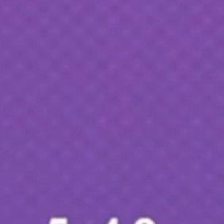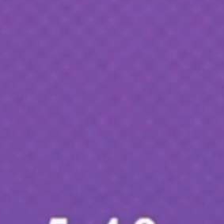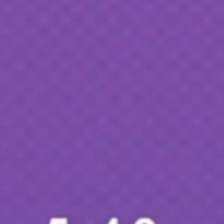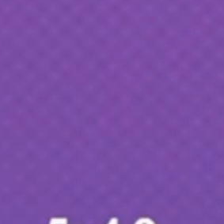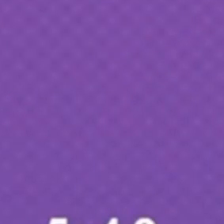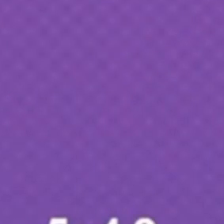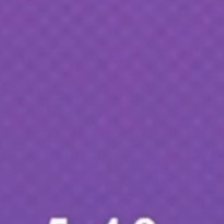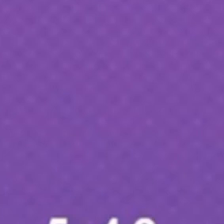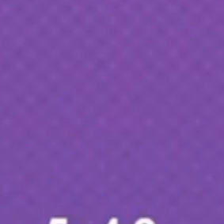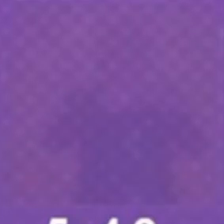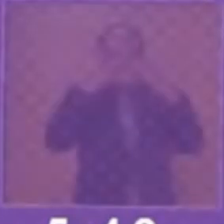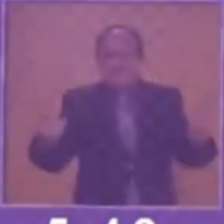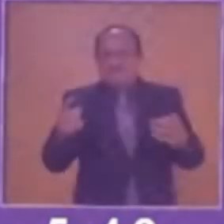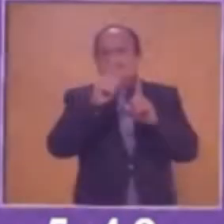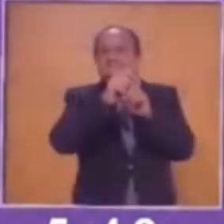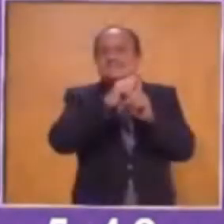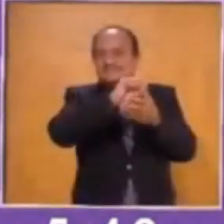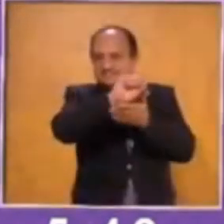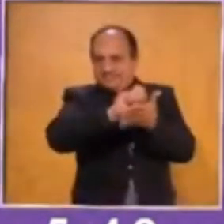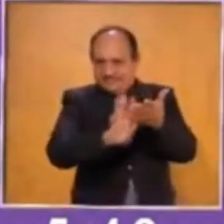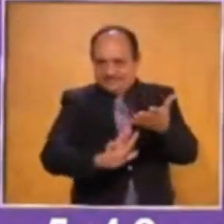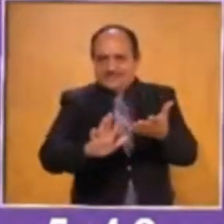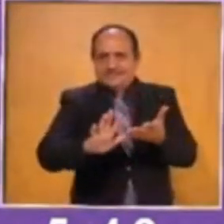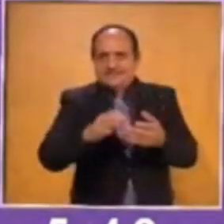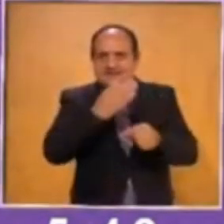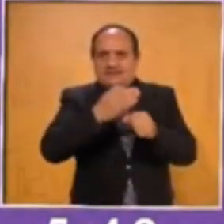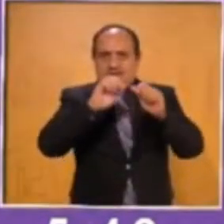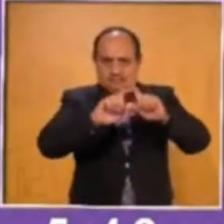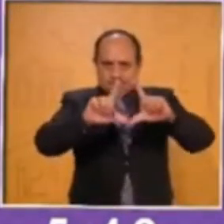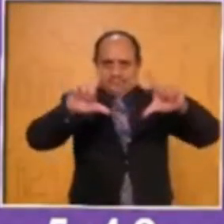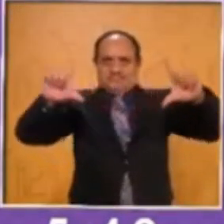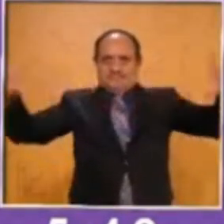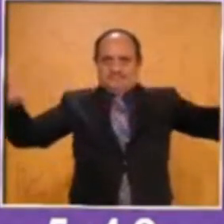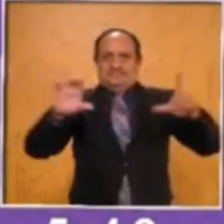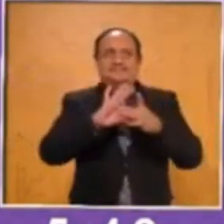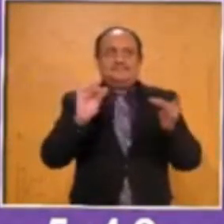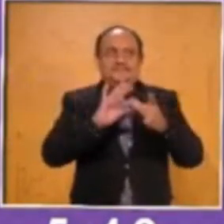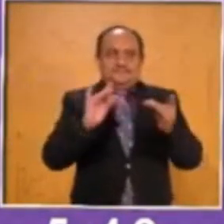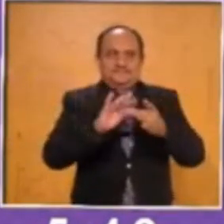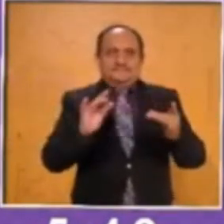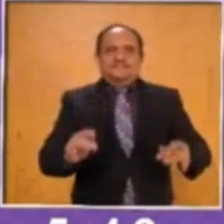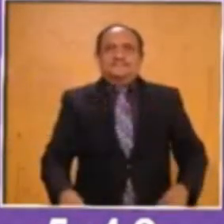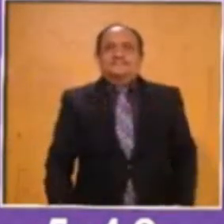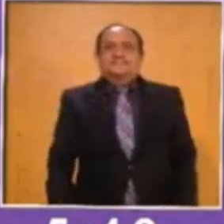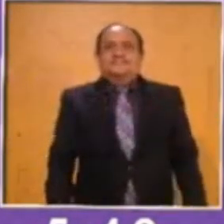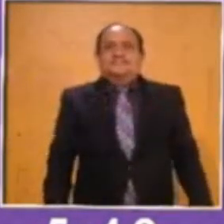cómic. ¿Sí? Ahorita que me abran la toma para más o menos explicarles.